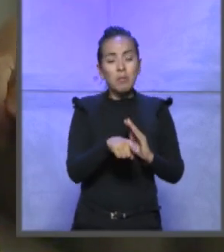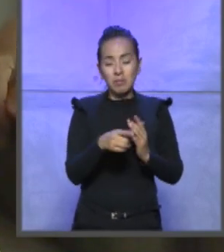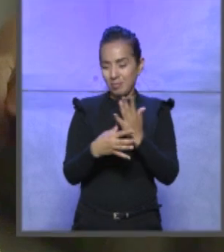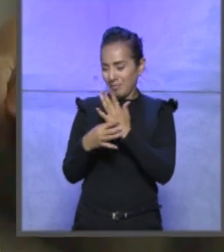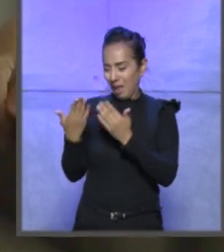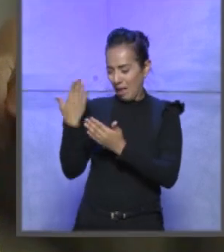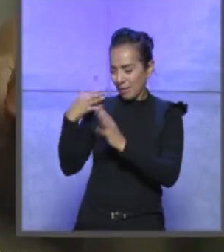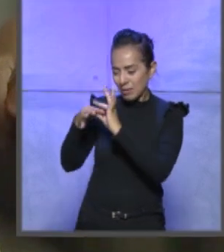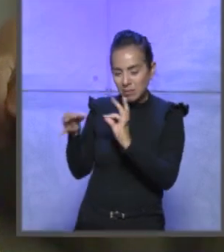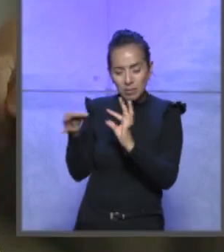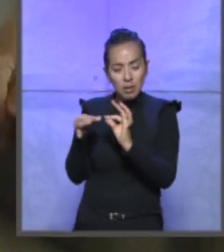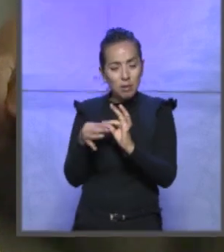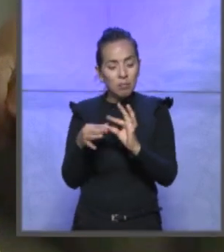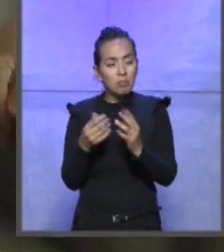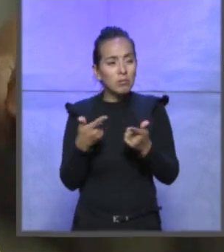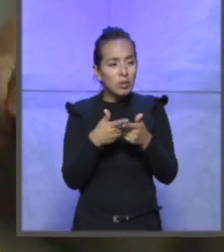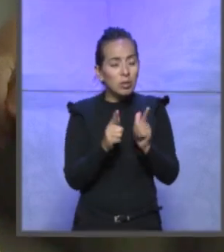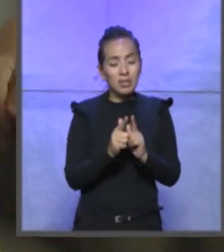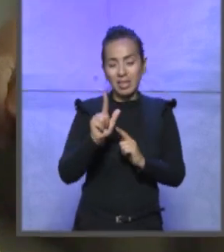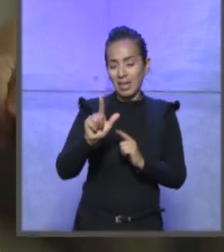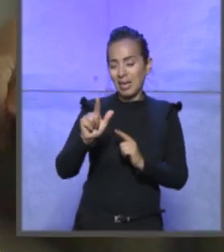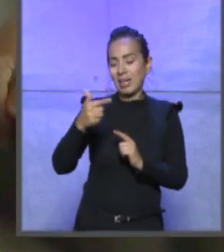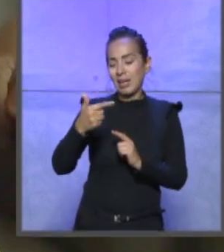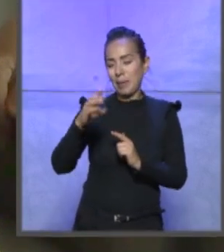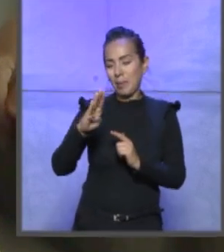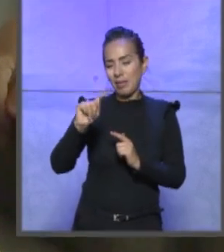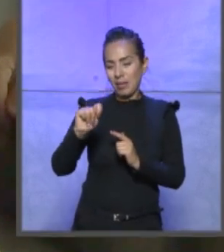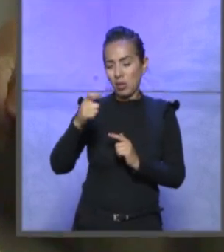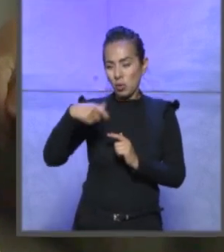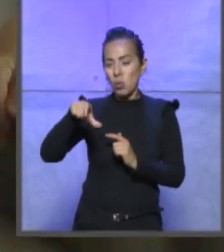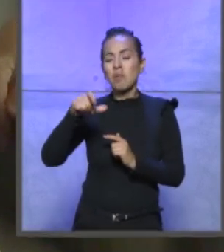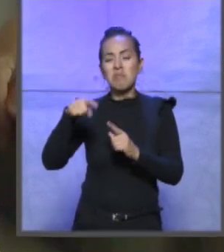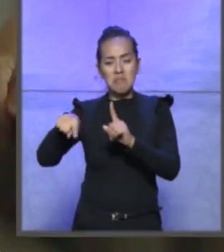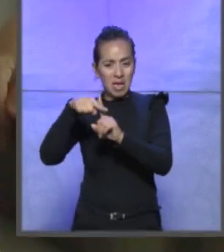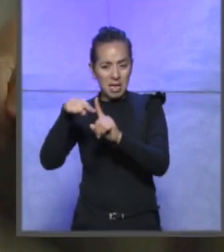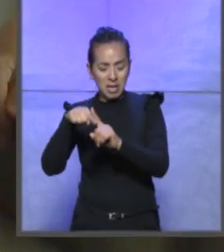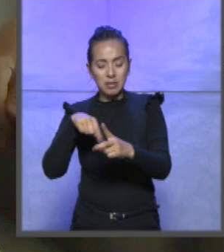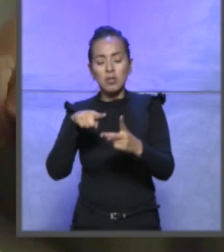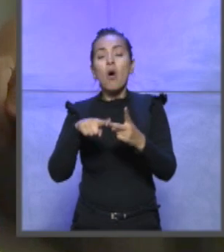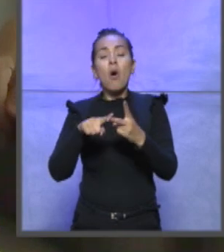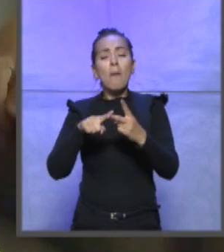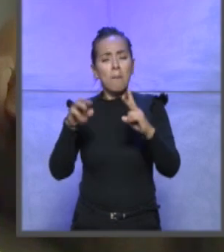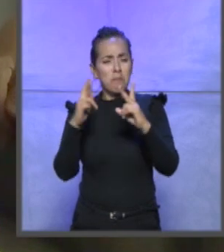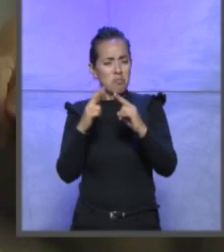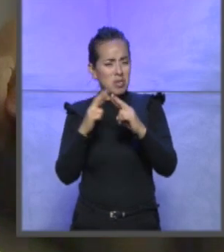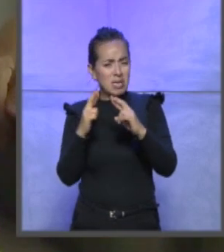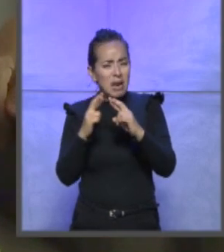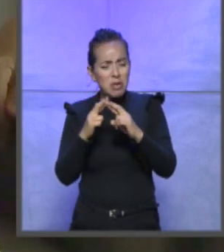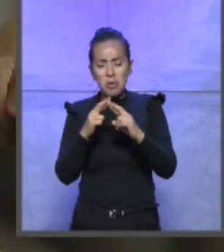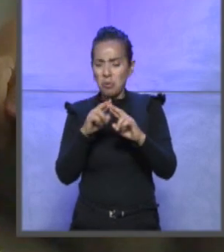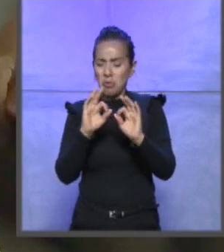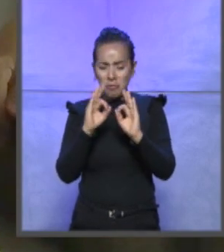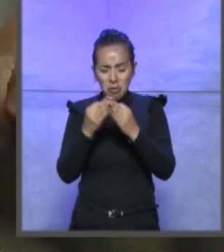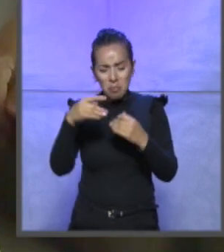como comentaban mis compañeros anteriormente, ¿no? El grupo LGBTQI+, las personas que tienen diferente religión o manera de pensar, su